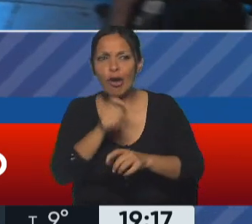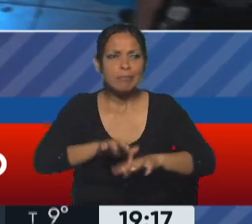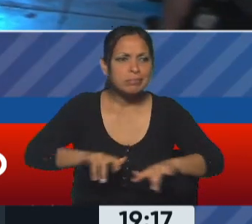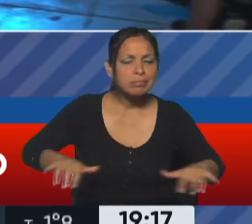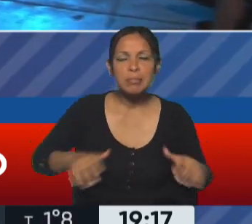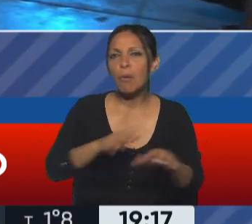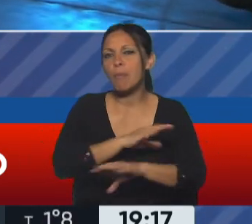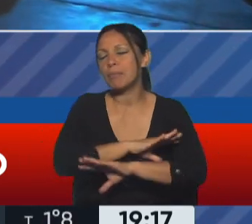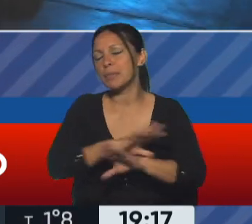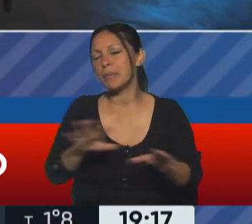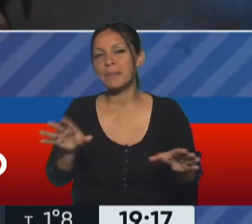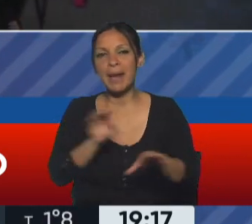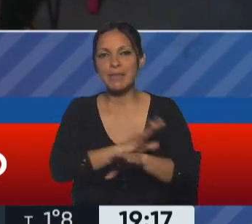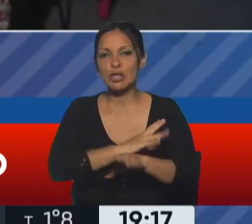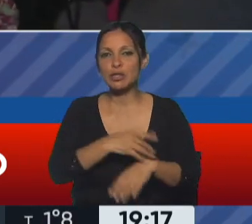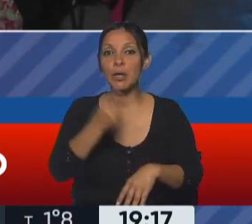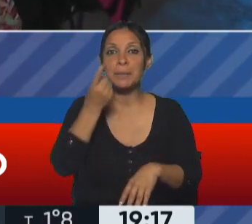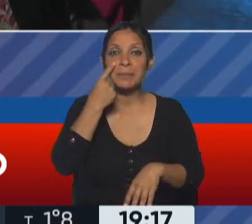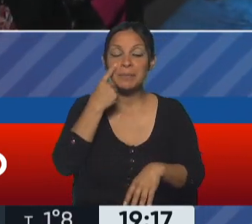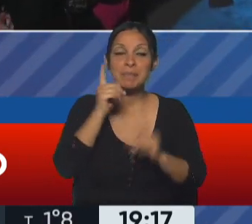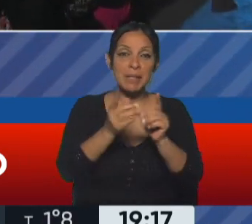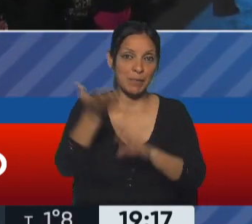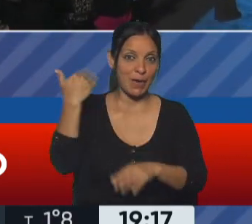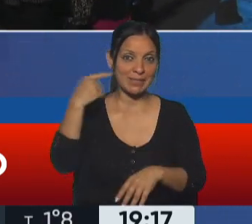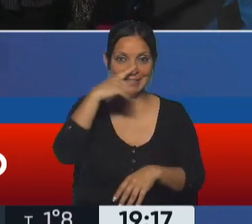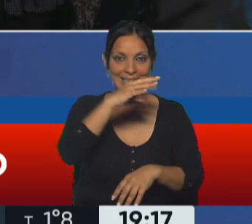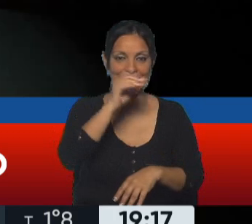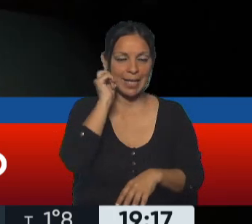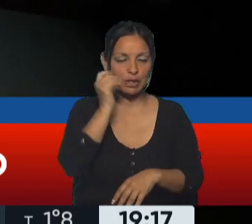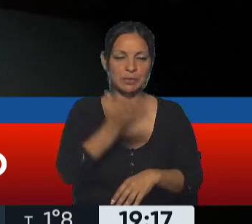Vemos la nota con Gabriela Radice. Esto pasaba a propósito de los 70 de Charlie.